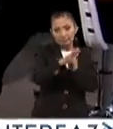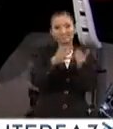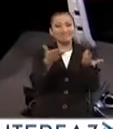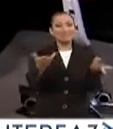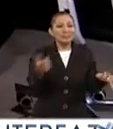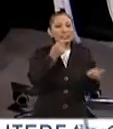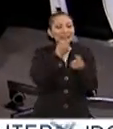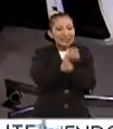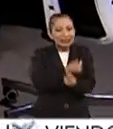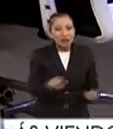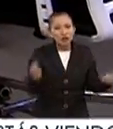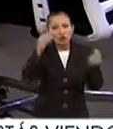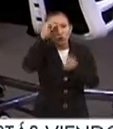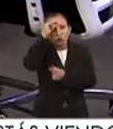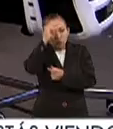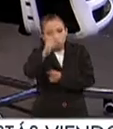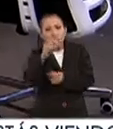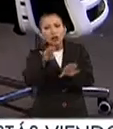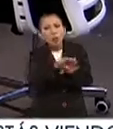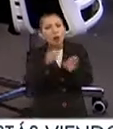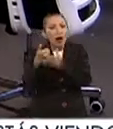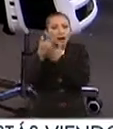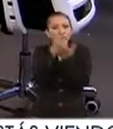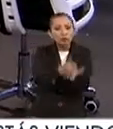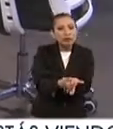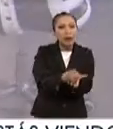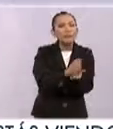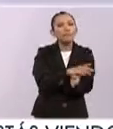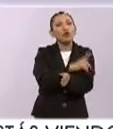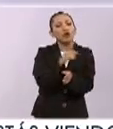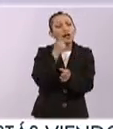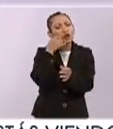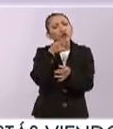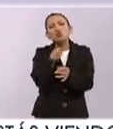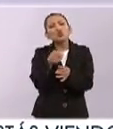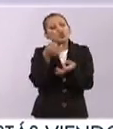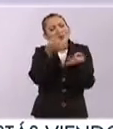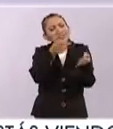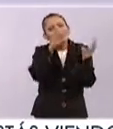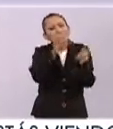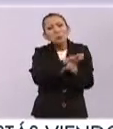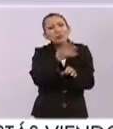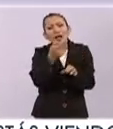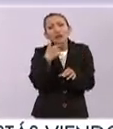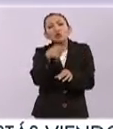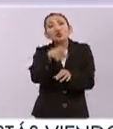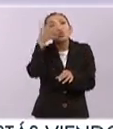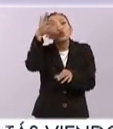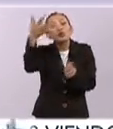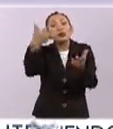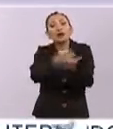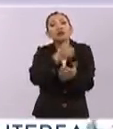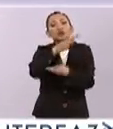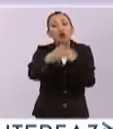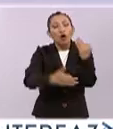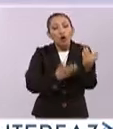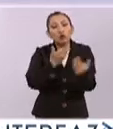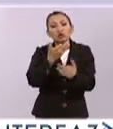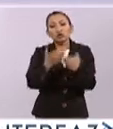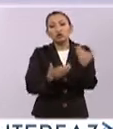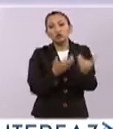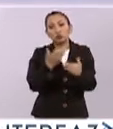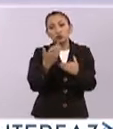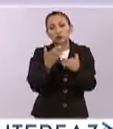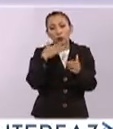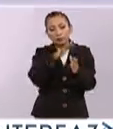los niños sobredotados y cómo ayudarlos. ¿Por qué te llama la atención esto y qué es lo que te gustaría lograr con toda esta